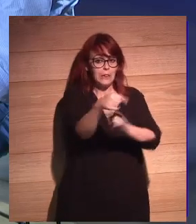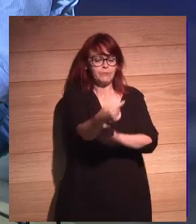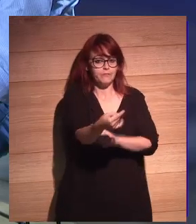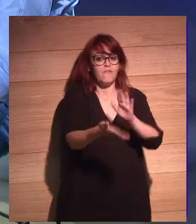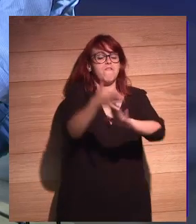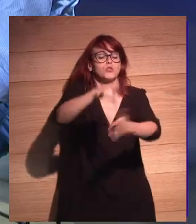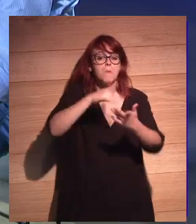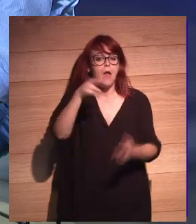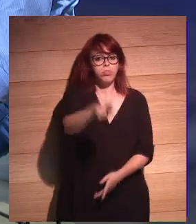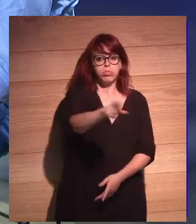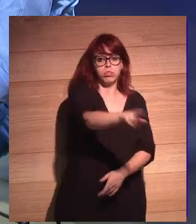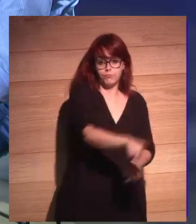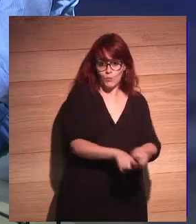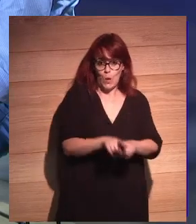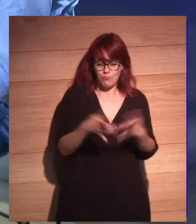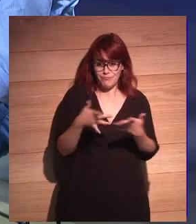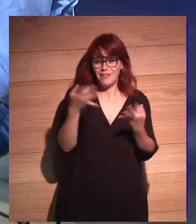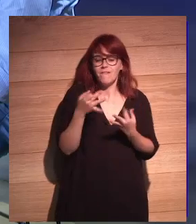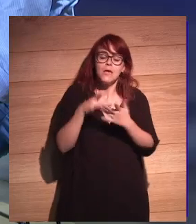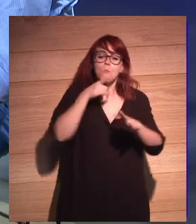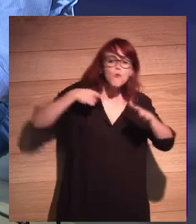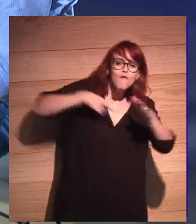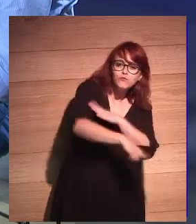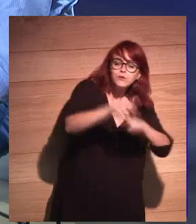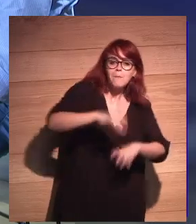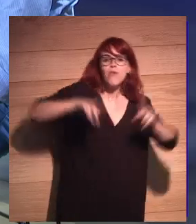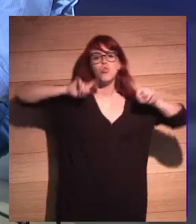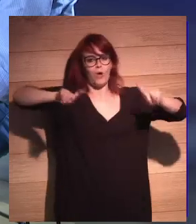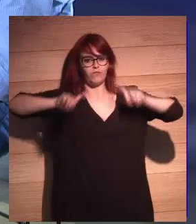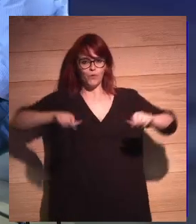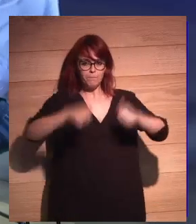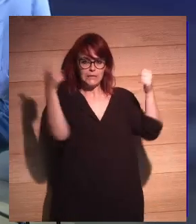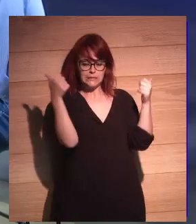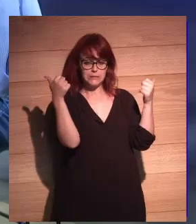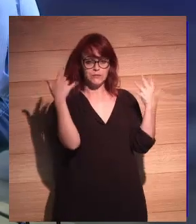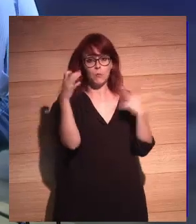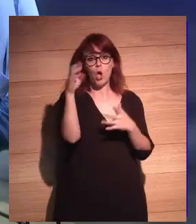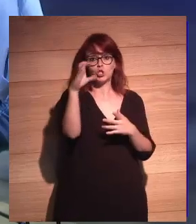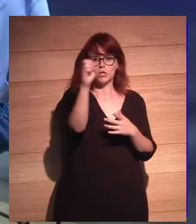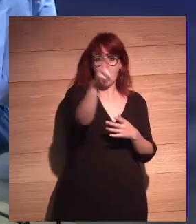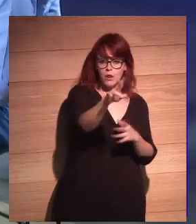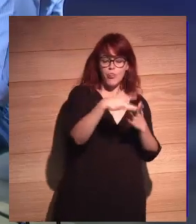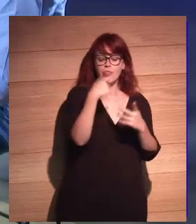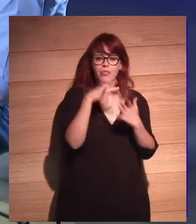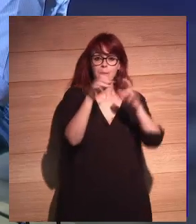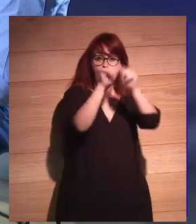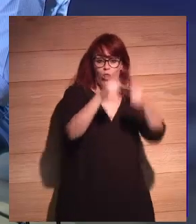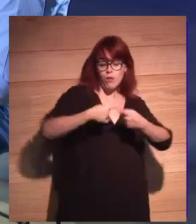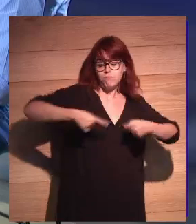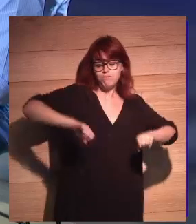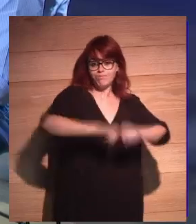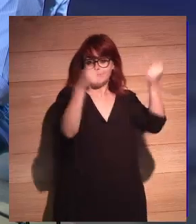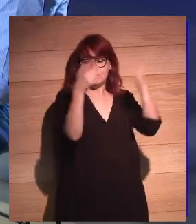será algo repetitivo. Por eso creo que hay que profundizar en el tema educativo, en lo que comentaba Óscar de romper el paradigma de